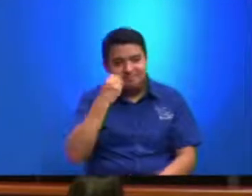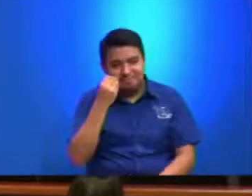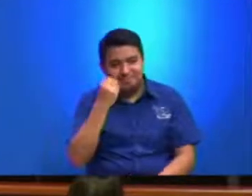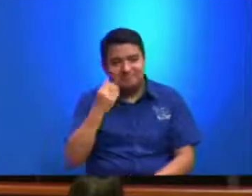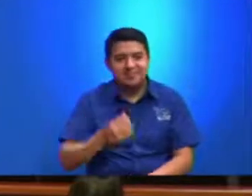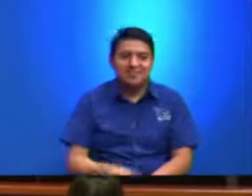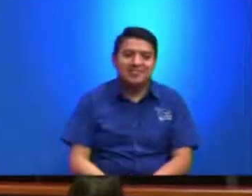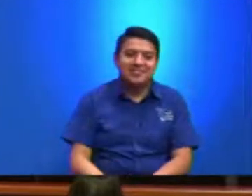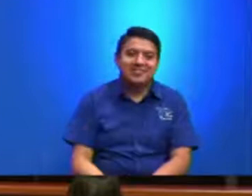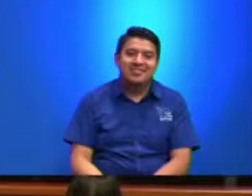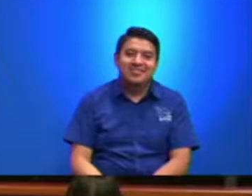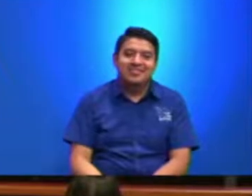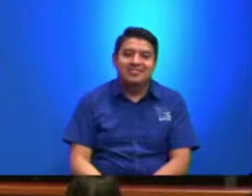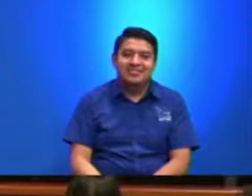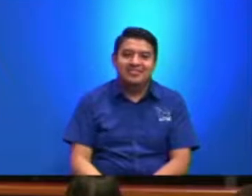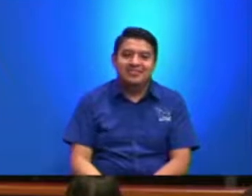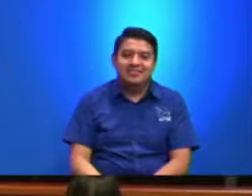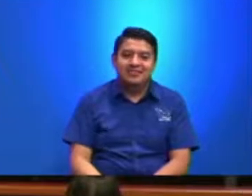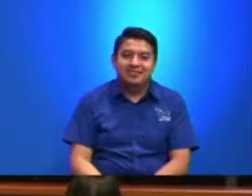En una semana.